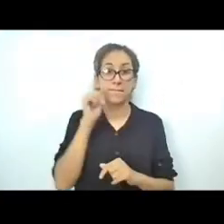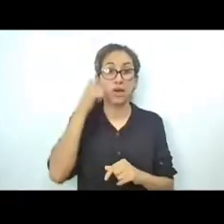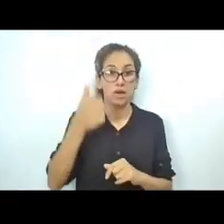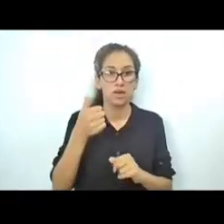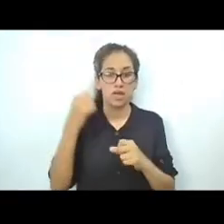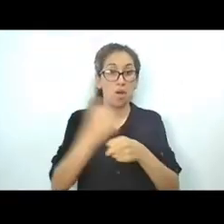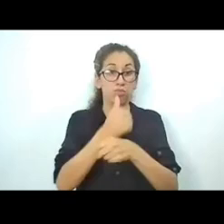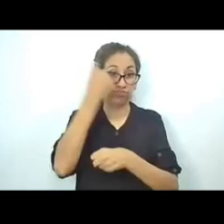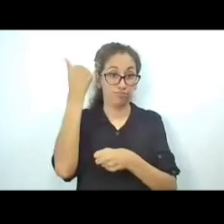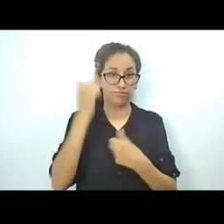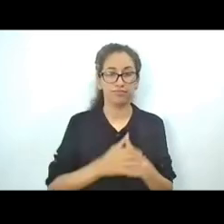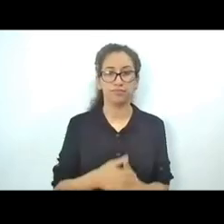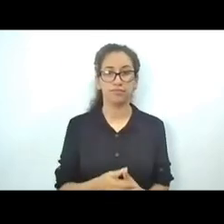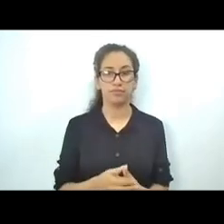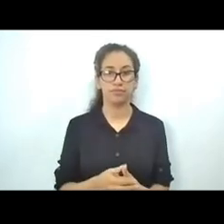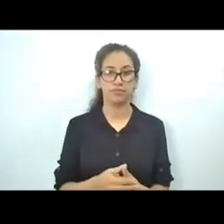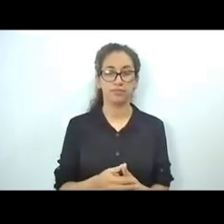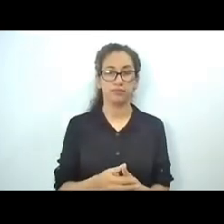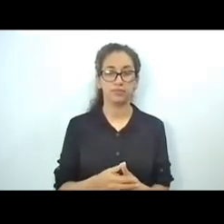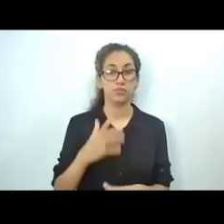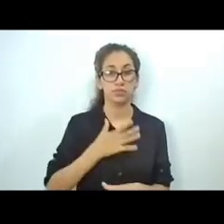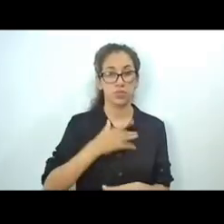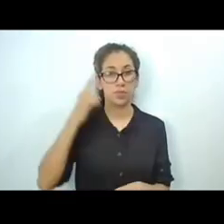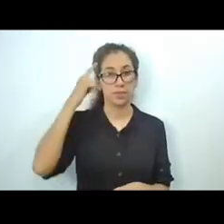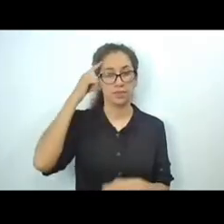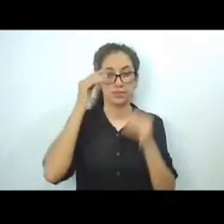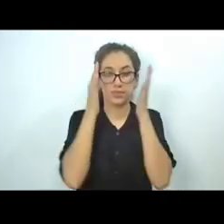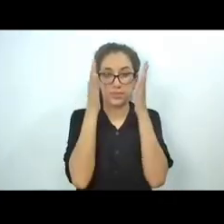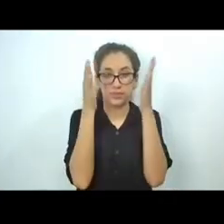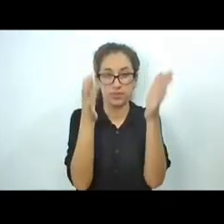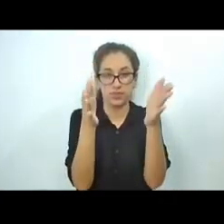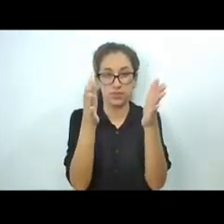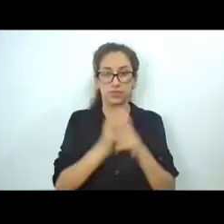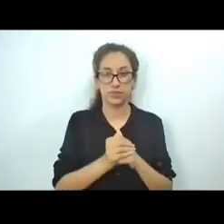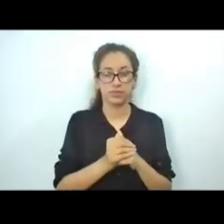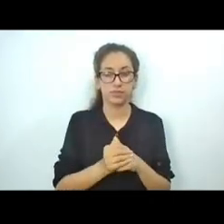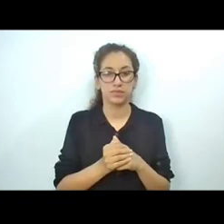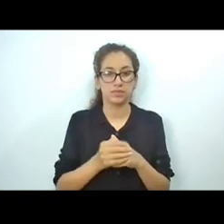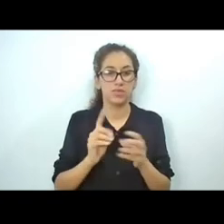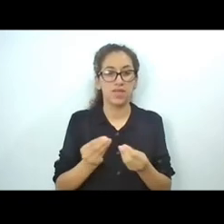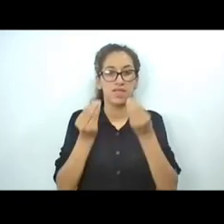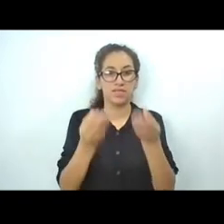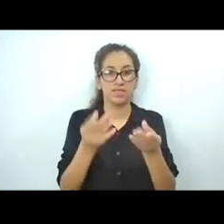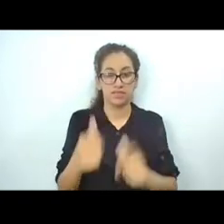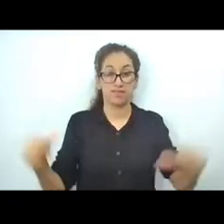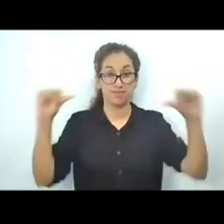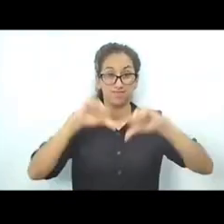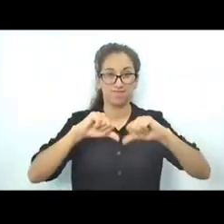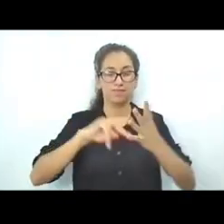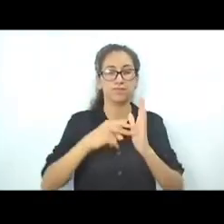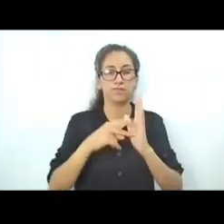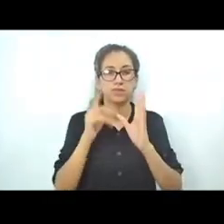triunfo. Entonces, yo creo que el enfoque que uno da al fracaso es sumamente